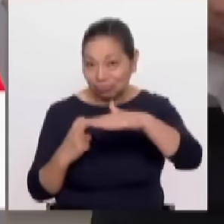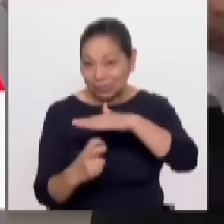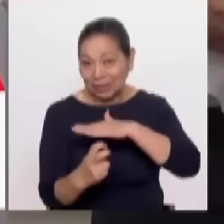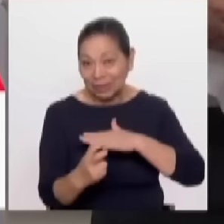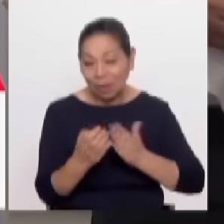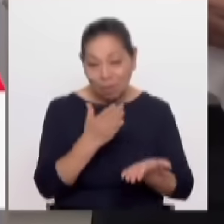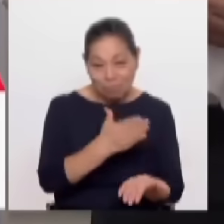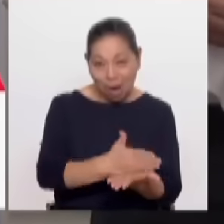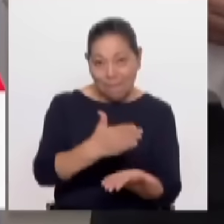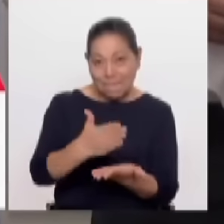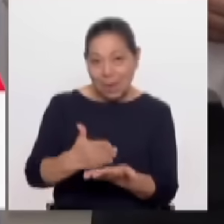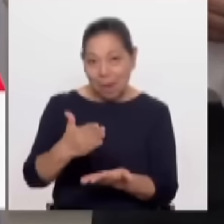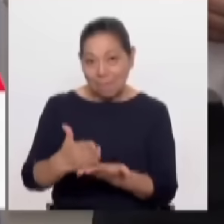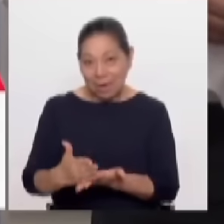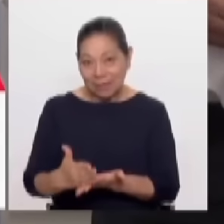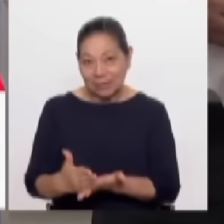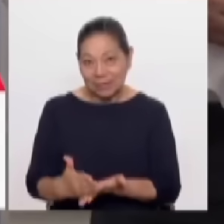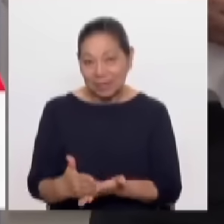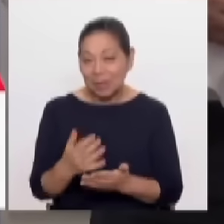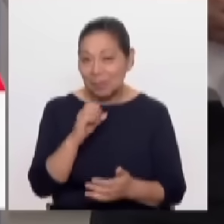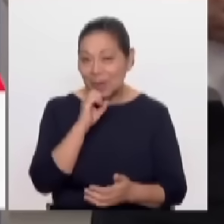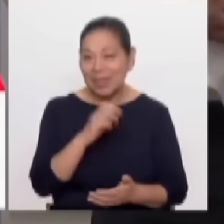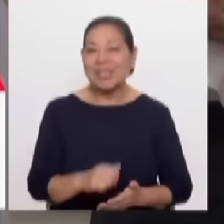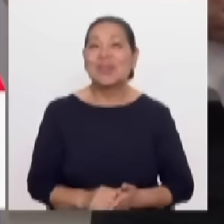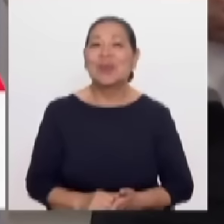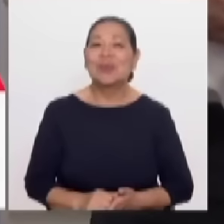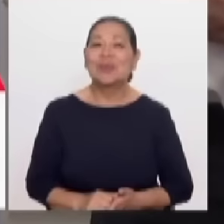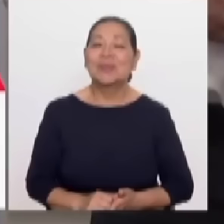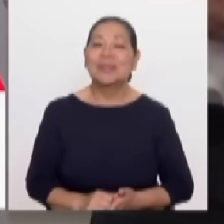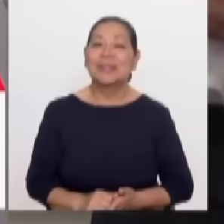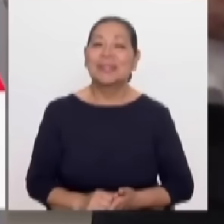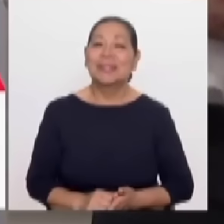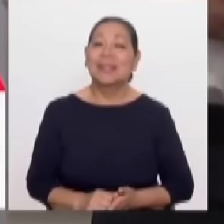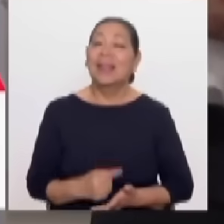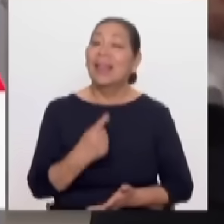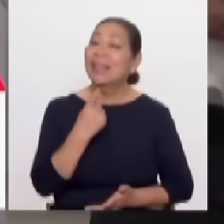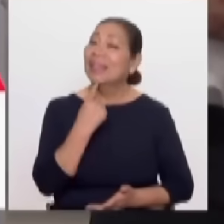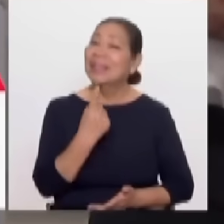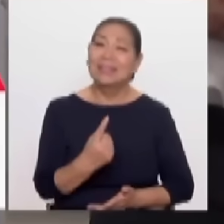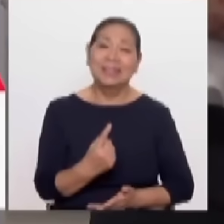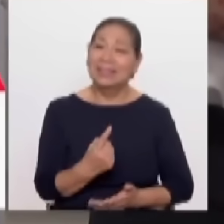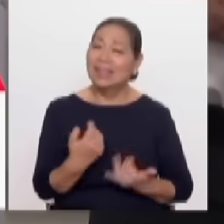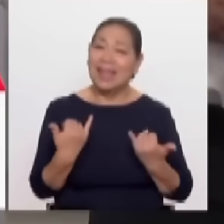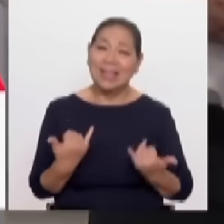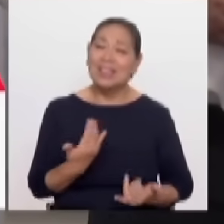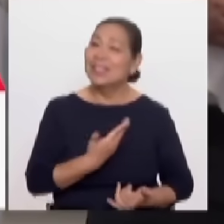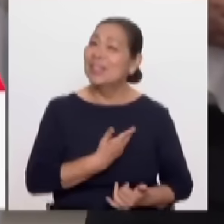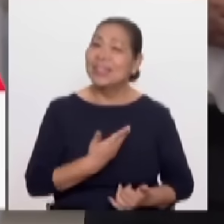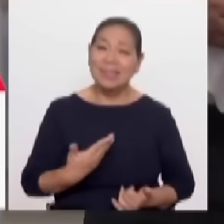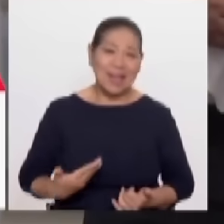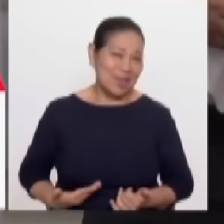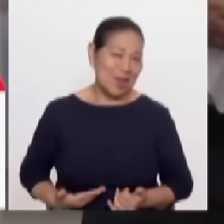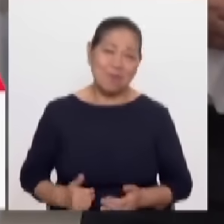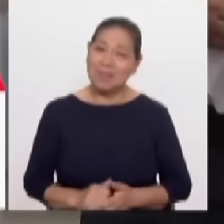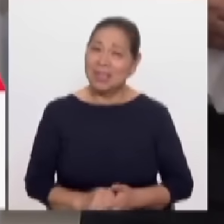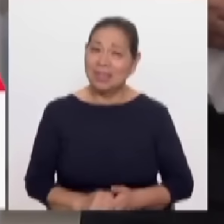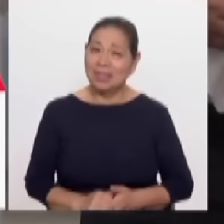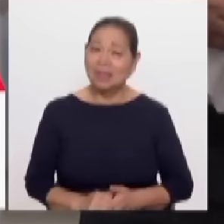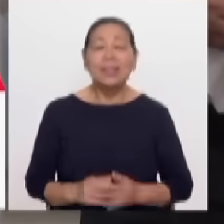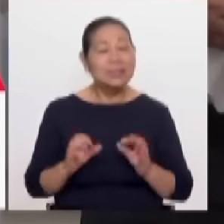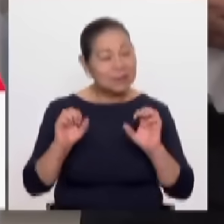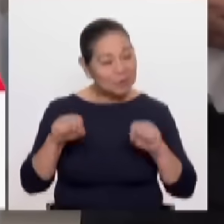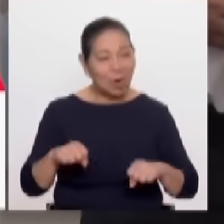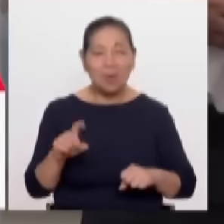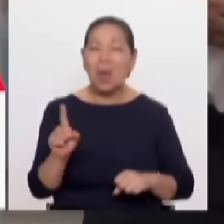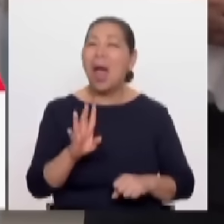estos 5 estaciones en el tiempo que hemos dicho. Solamente decir que este gobierno es de